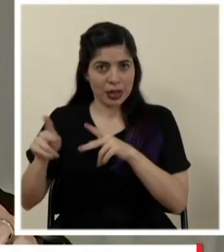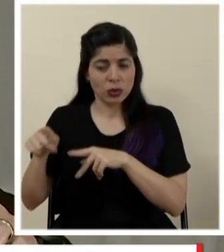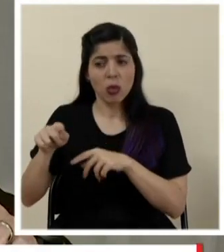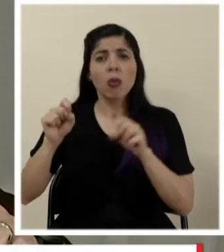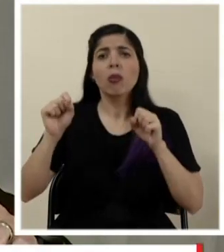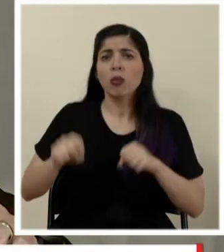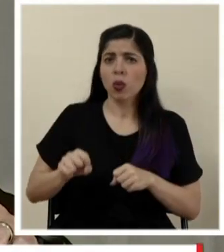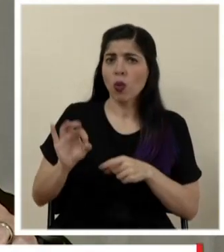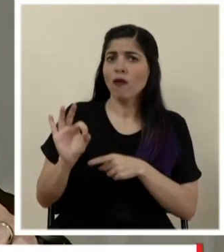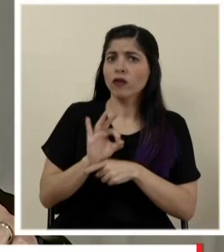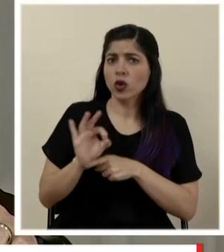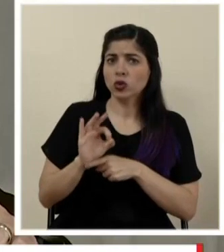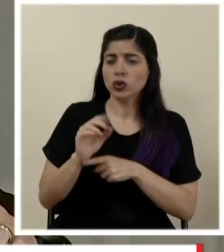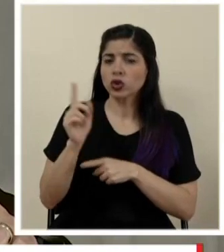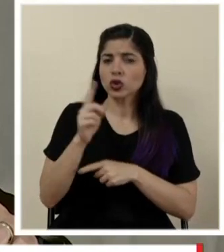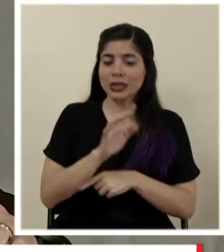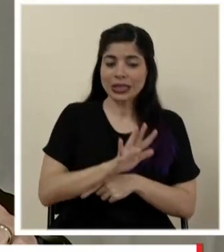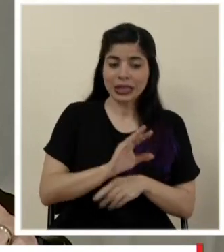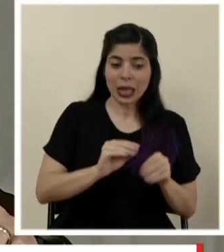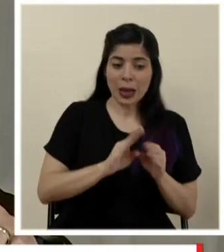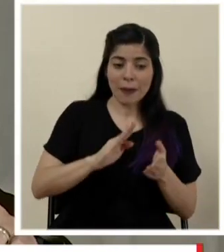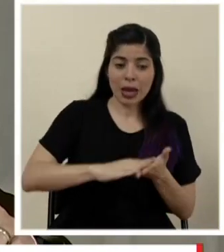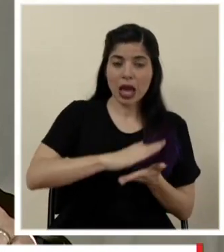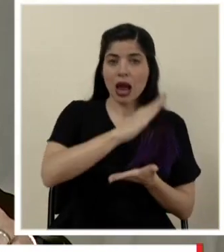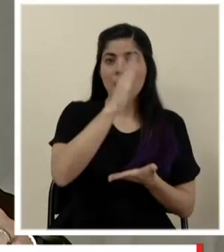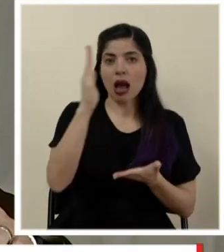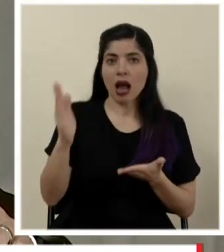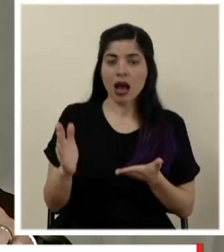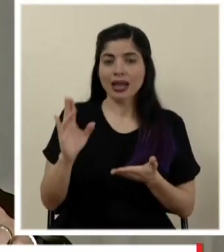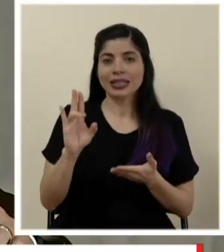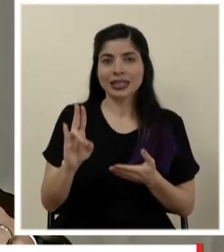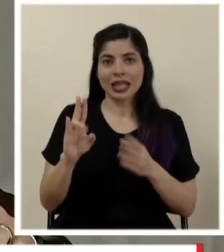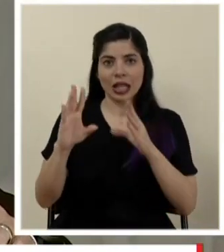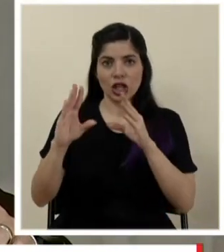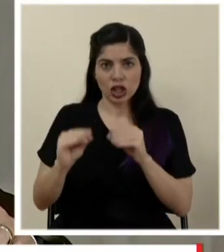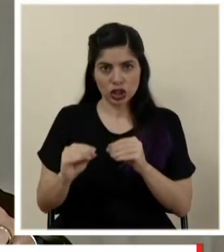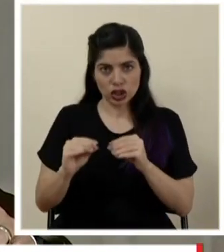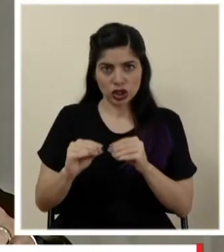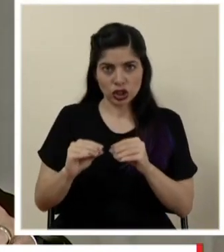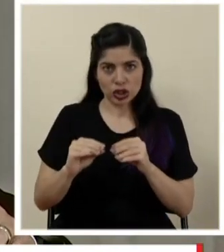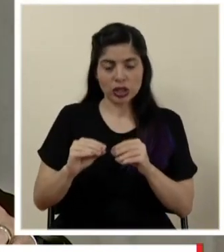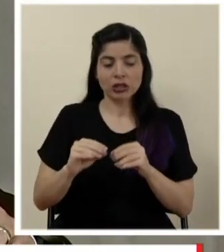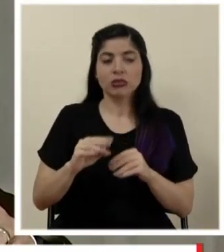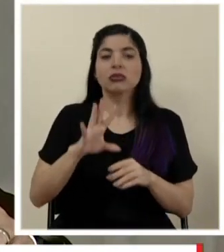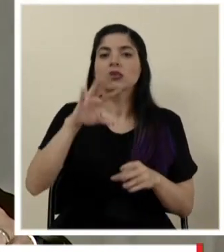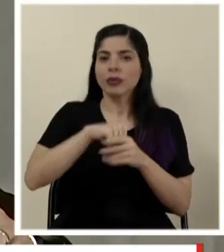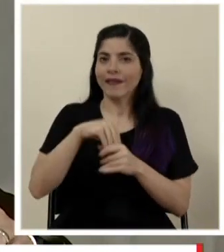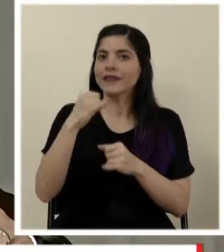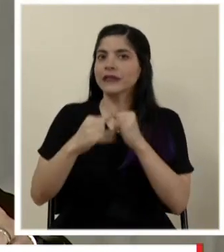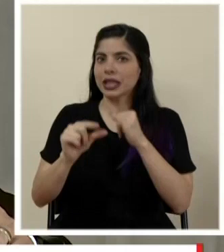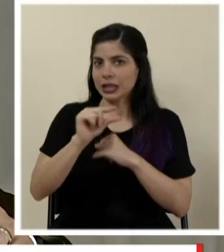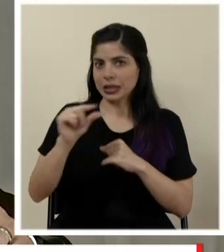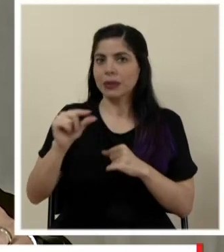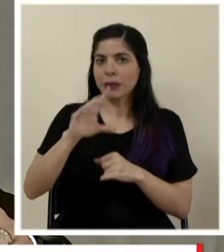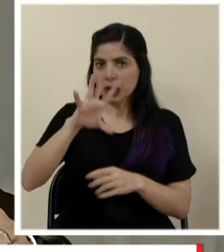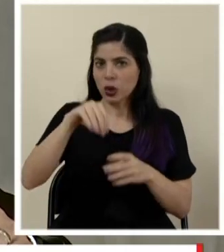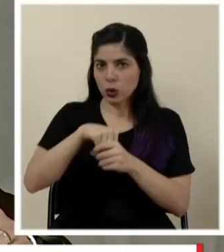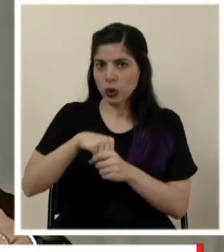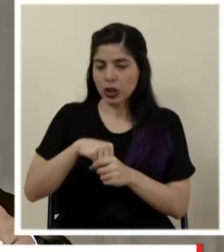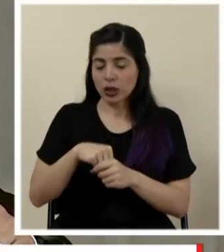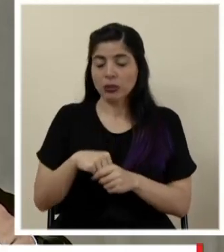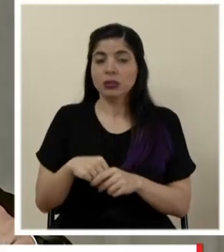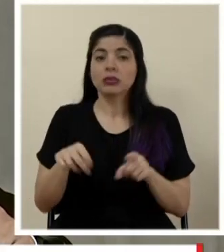funcionen de 5 de la mañana a 7 de la noche, incluidos los fines de semana. Y también